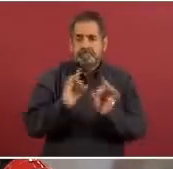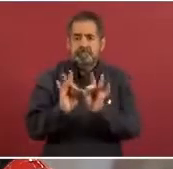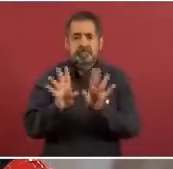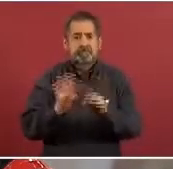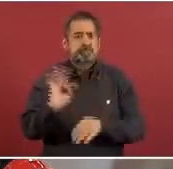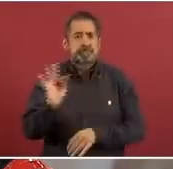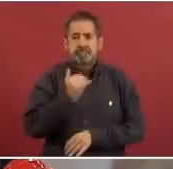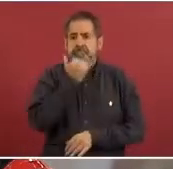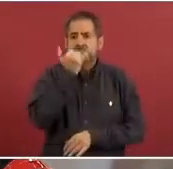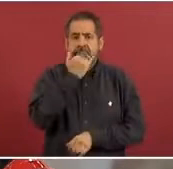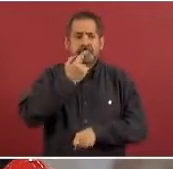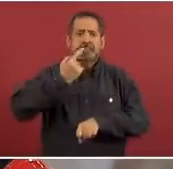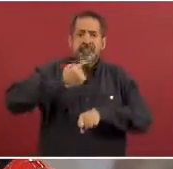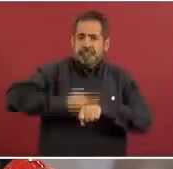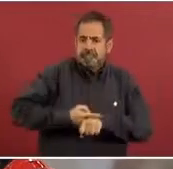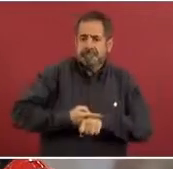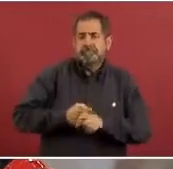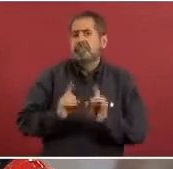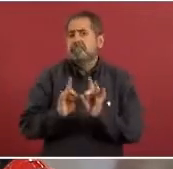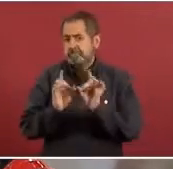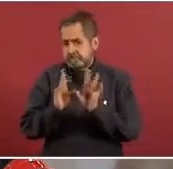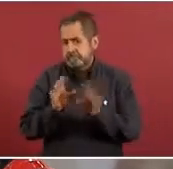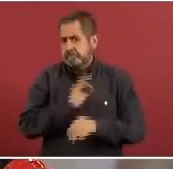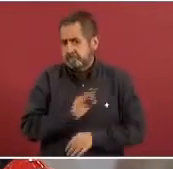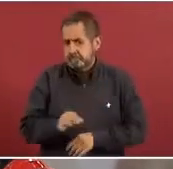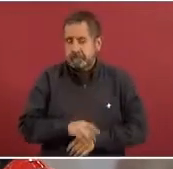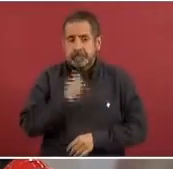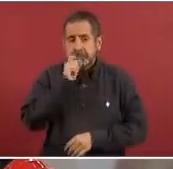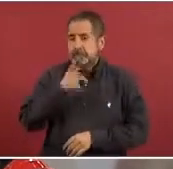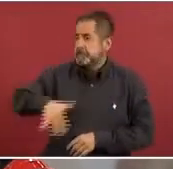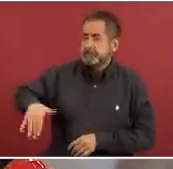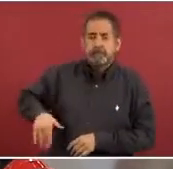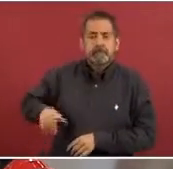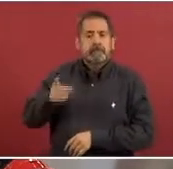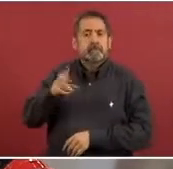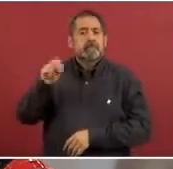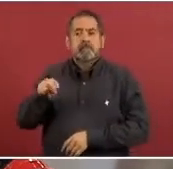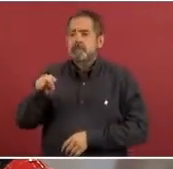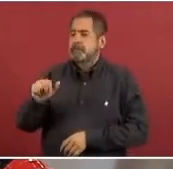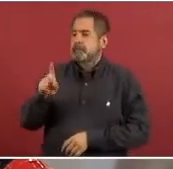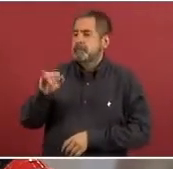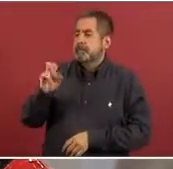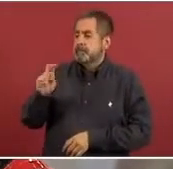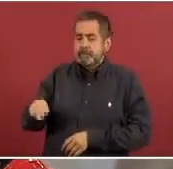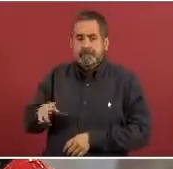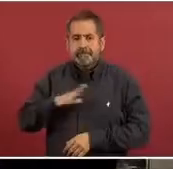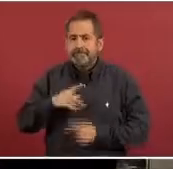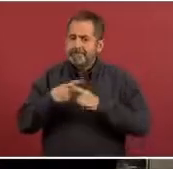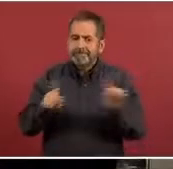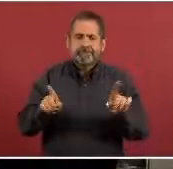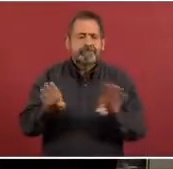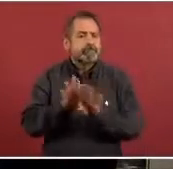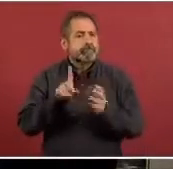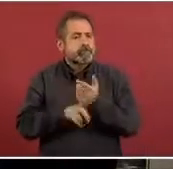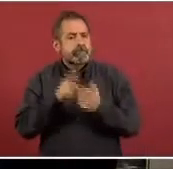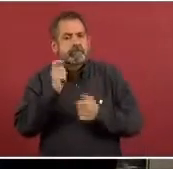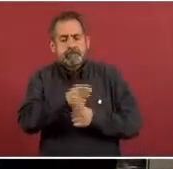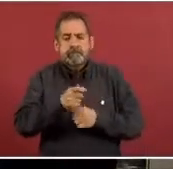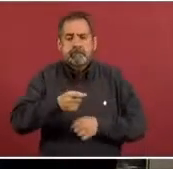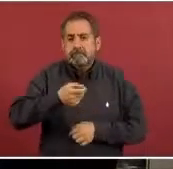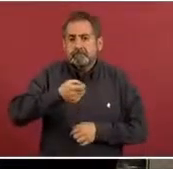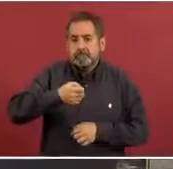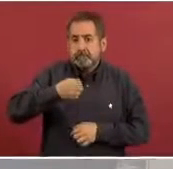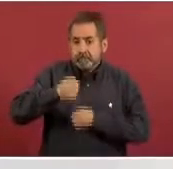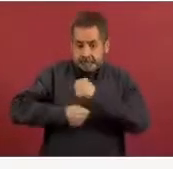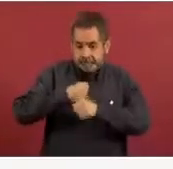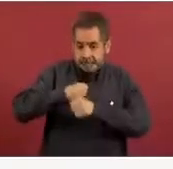también reconocemos, como lo ha señalado la doctora Nadine Gassmann, que hay un impacto diferencial en función de la edad,